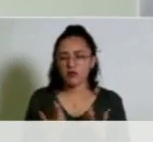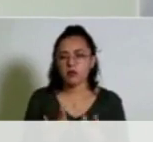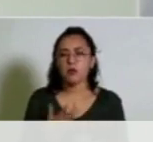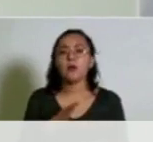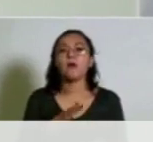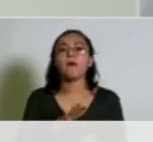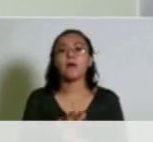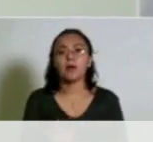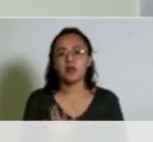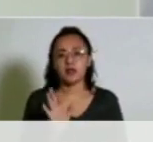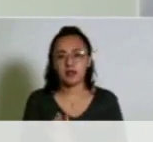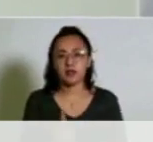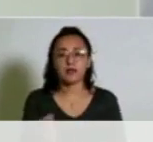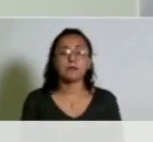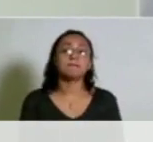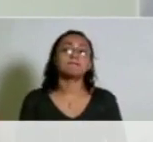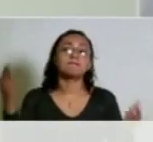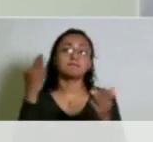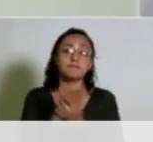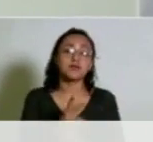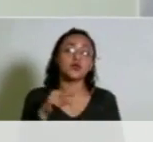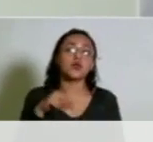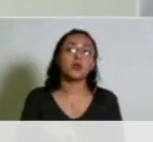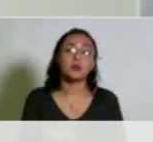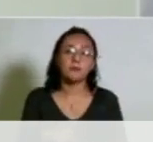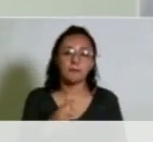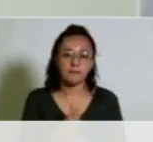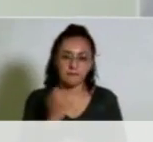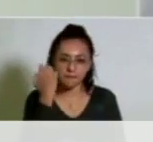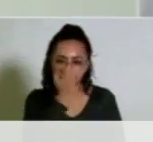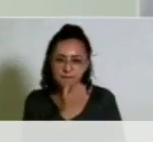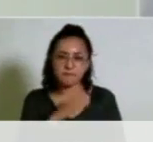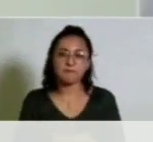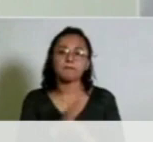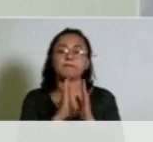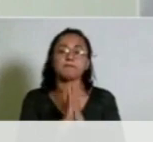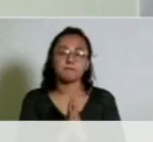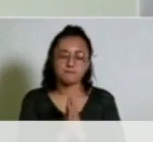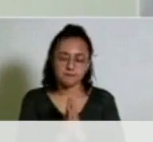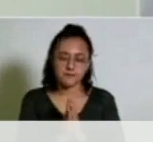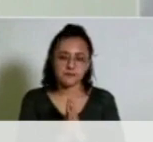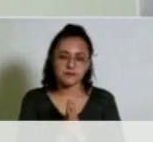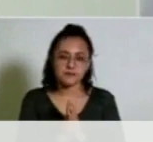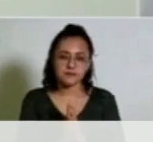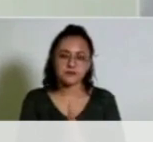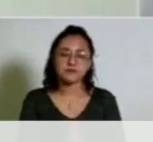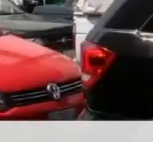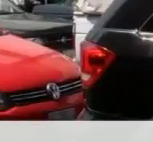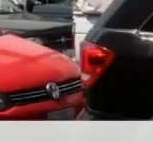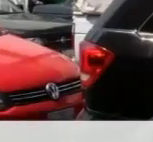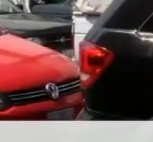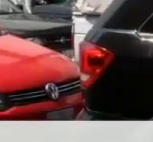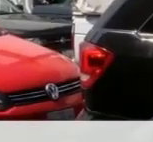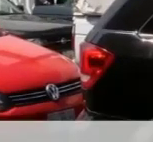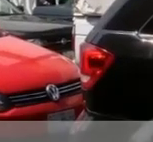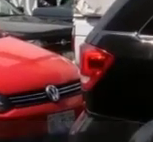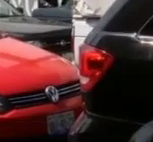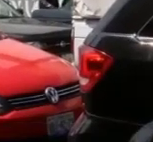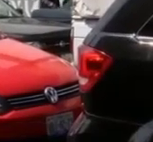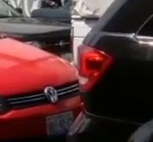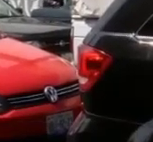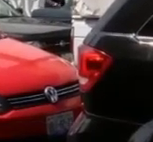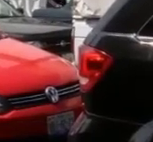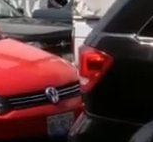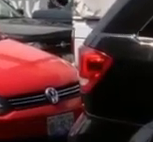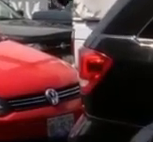es la recomendación acudan al médico acudan al médico por favor finalmente